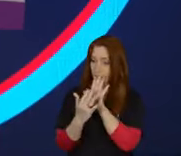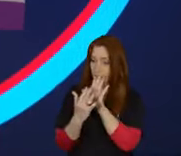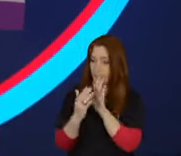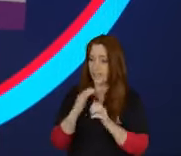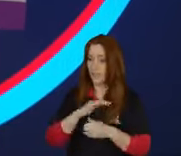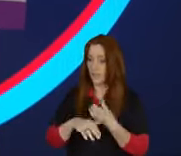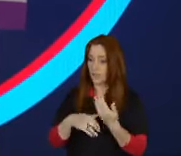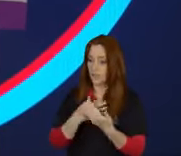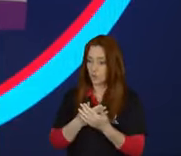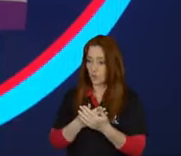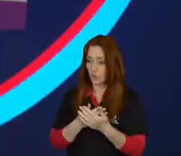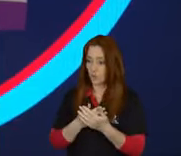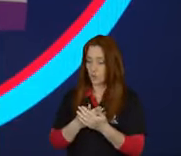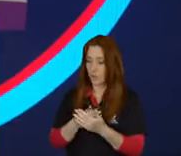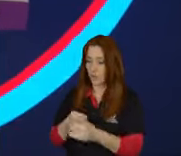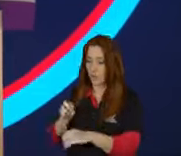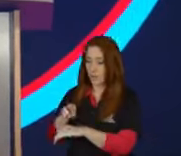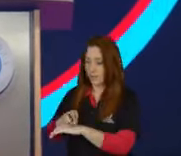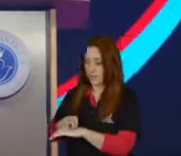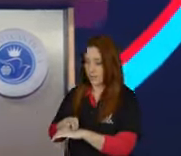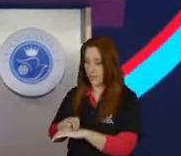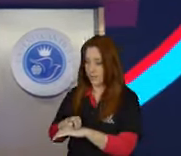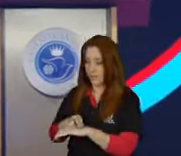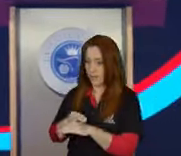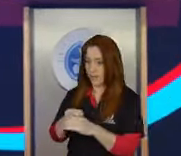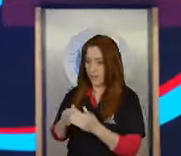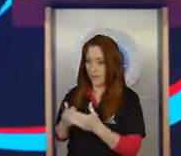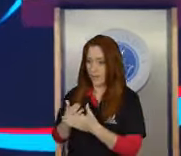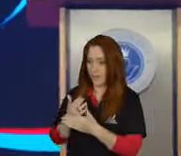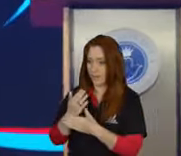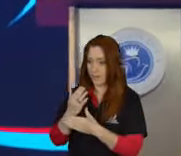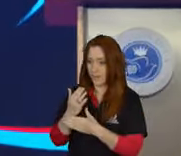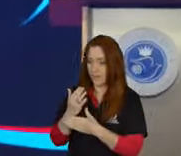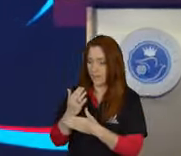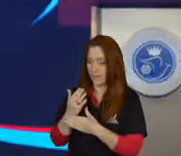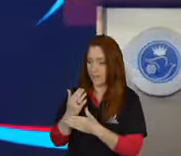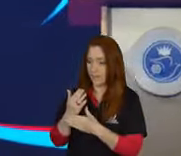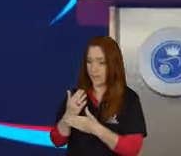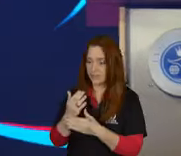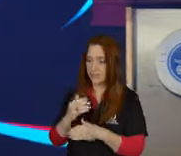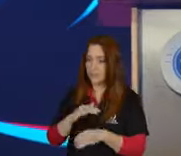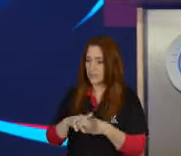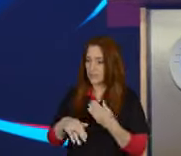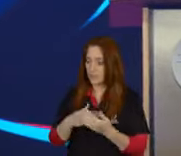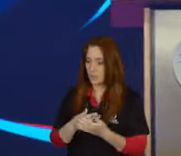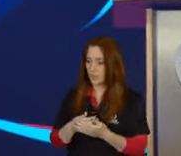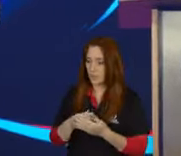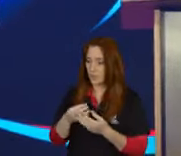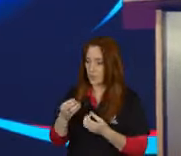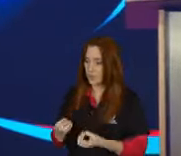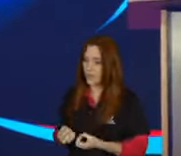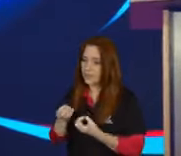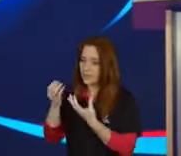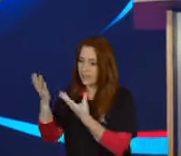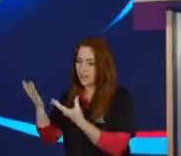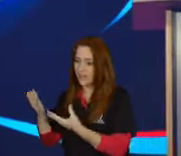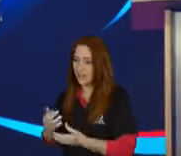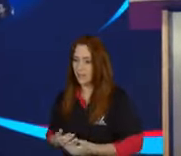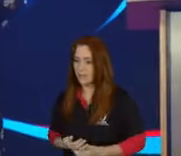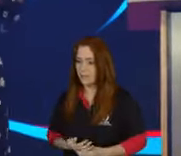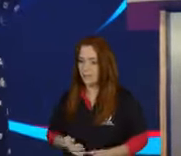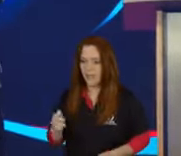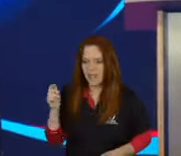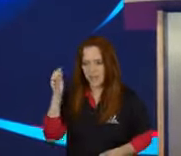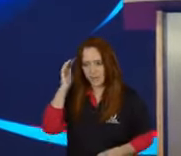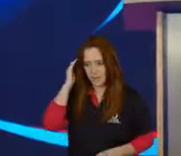de nuestra vida, a través de lo que Él nos da, a través de lo que Él nos brinda. Escucharon el testimonio de nuestro hermano Alwin. Él le dio